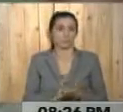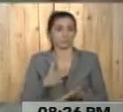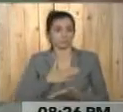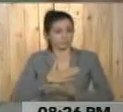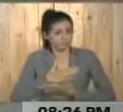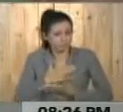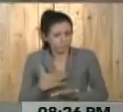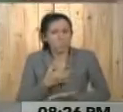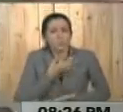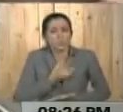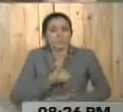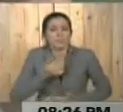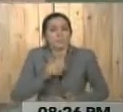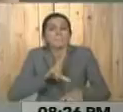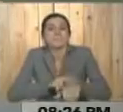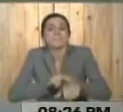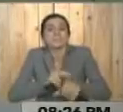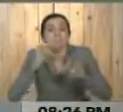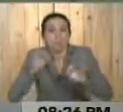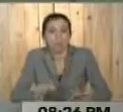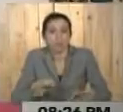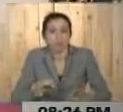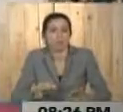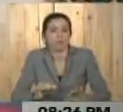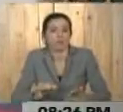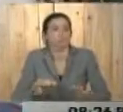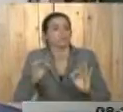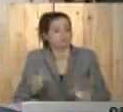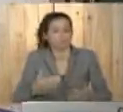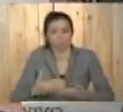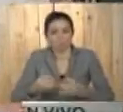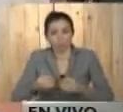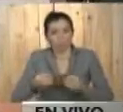vocación para ir a estudiar medicina, hay que abrir, compadre,